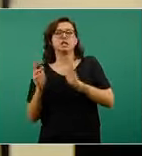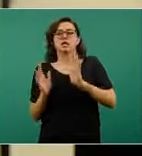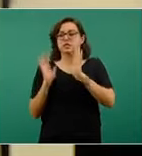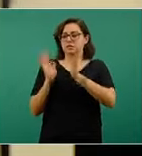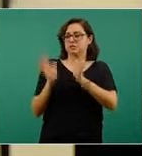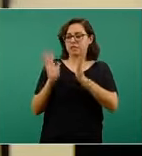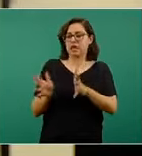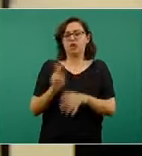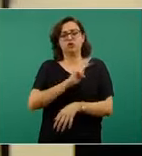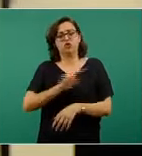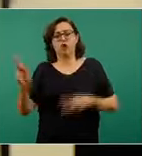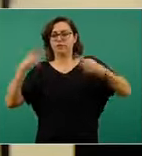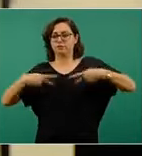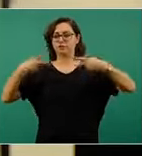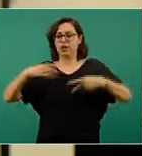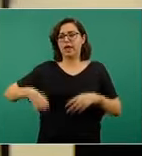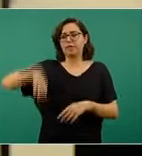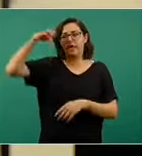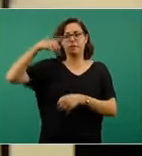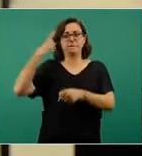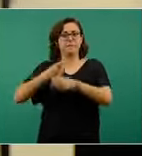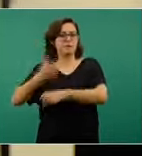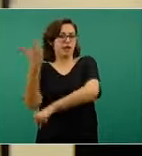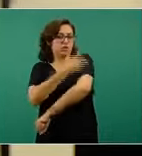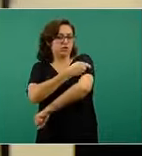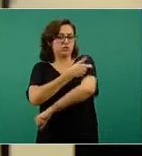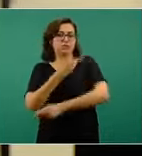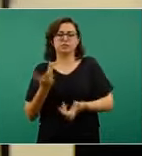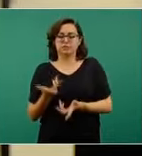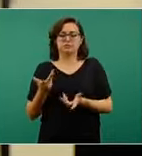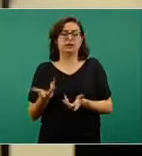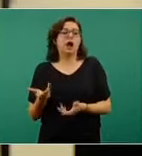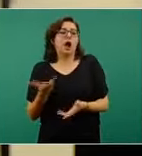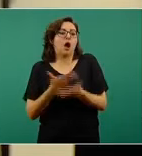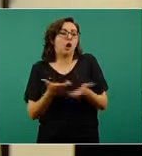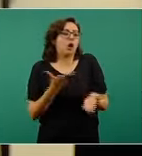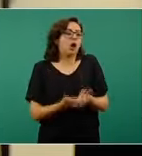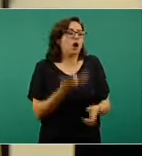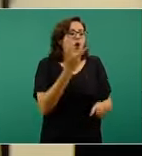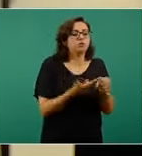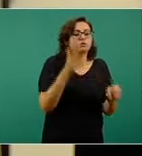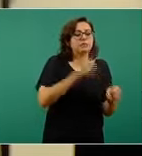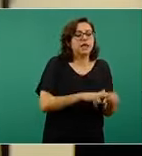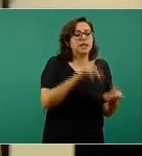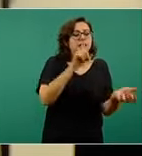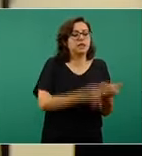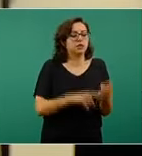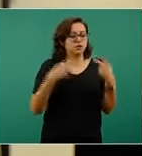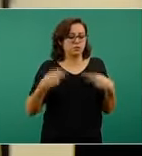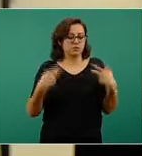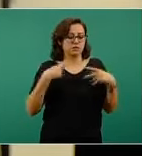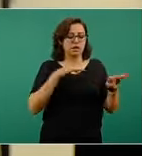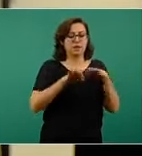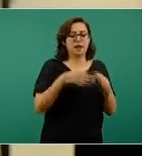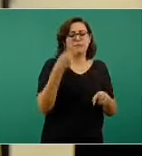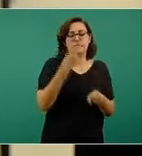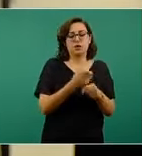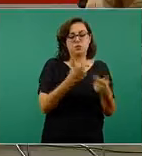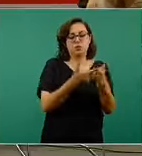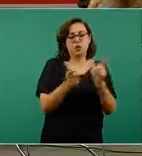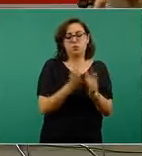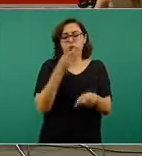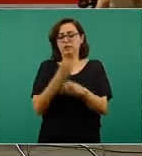primera dosis. En el caso de este personal de segunda y tercera línea, ¿cuándo se podría empezar a vislumbrar precisamente